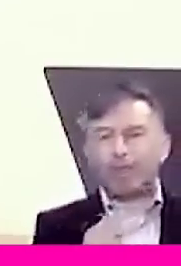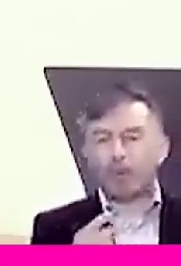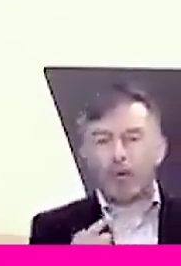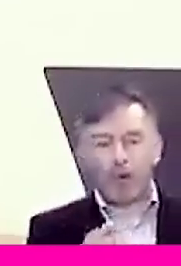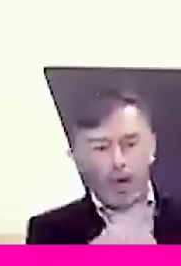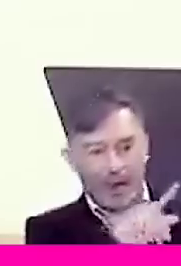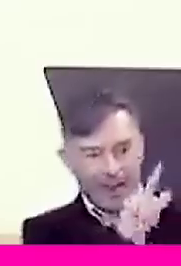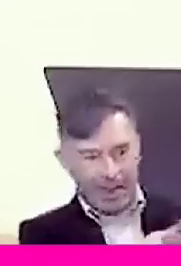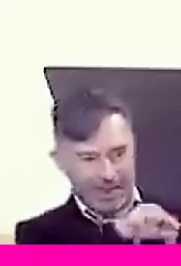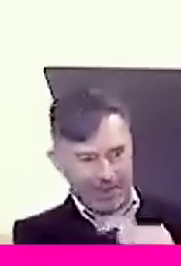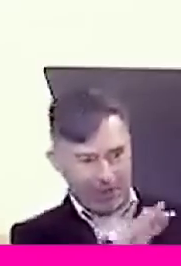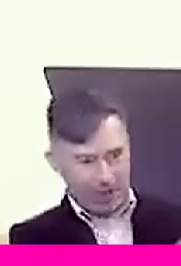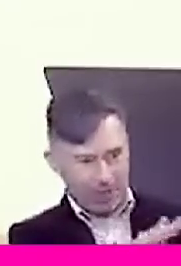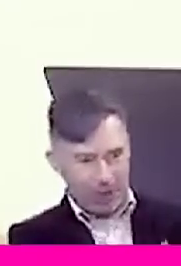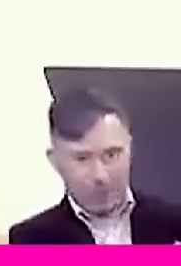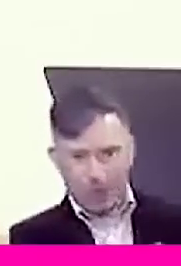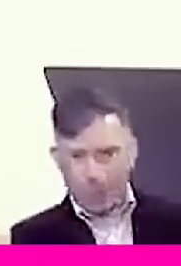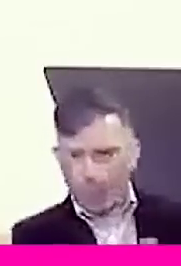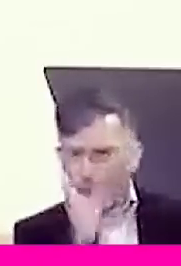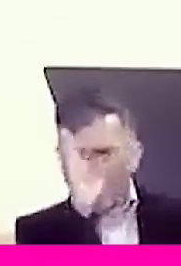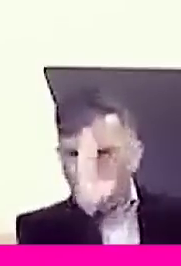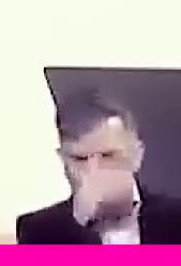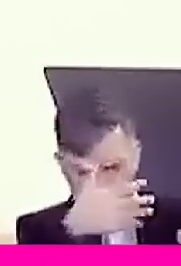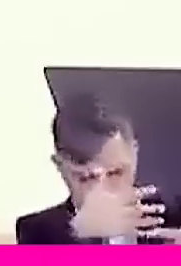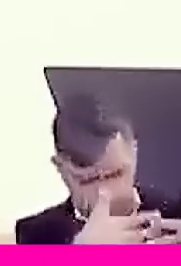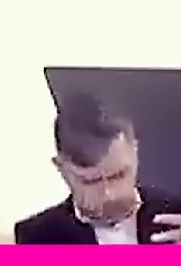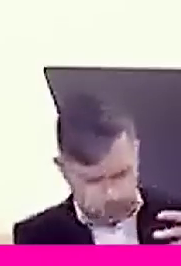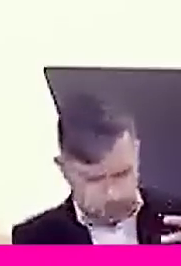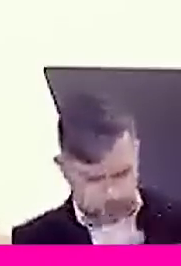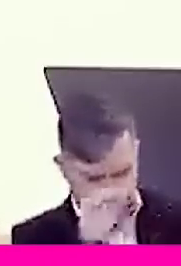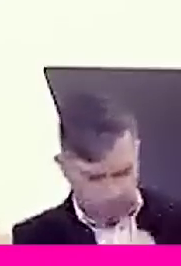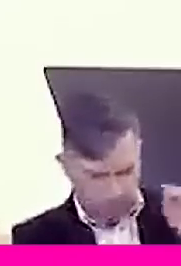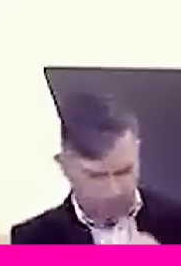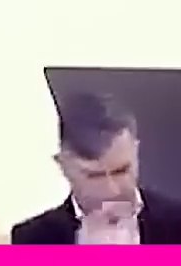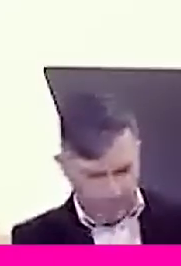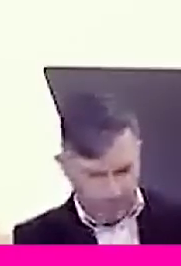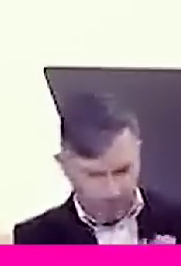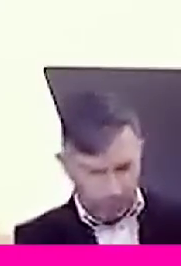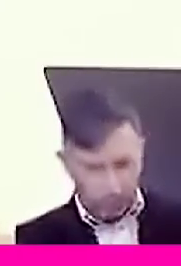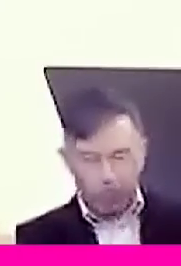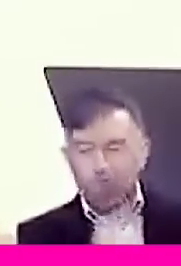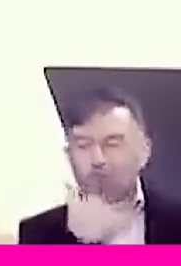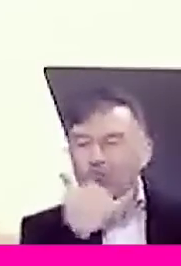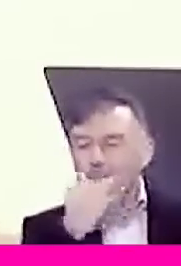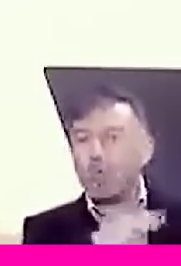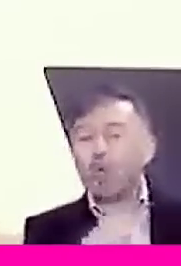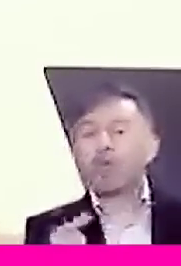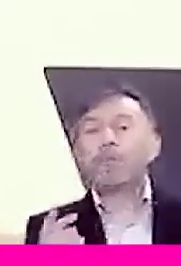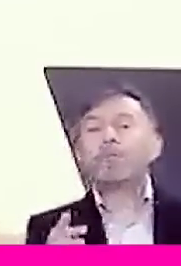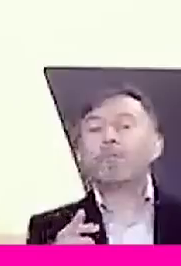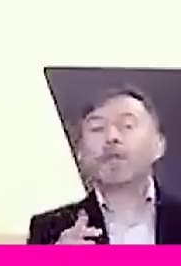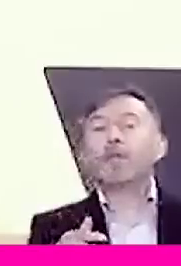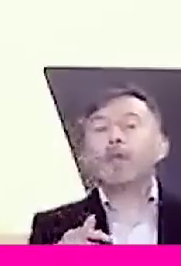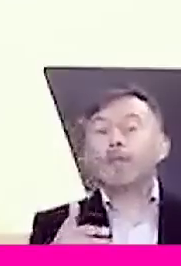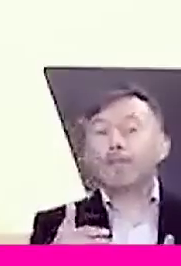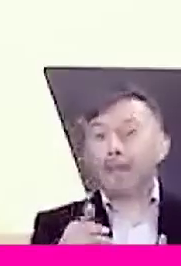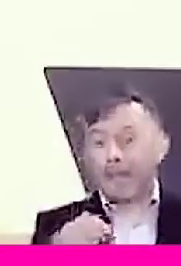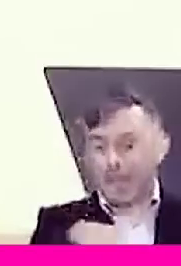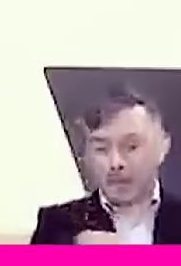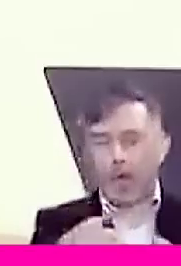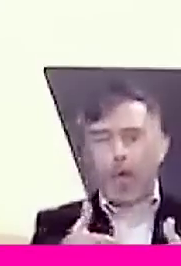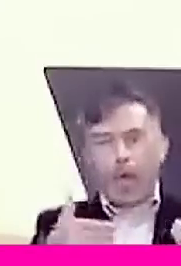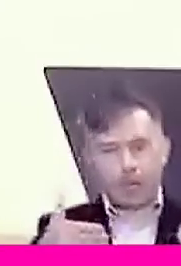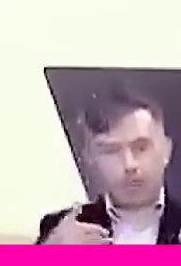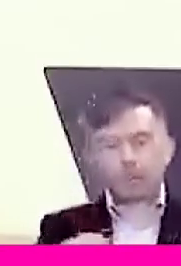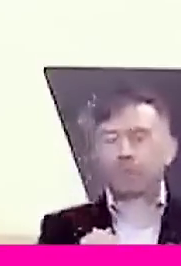e incertidumbres que la reforma introduce anticipa además un número importante de litigios posteles solares por el post electorales e